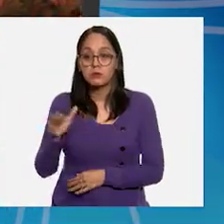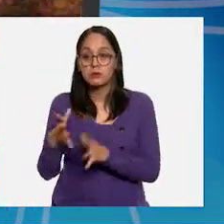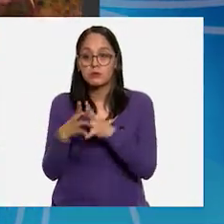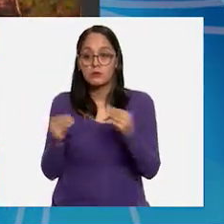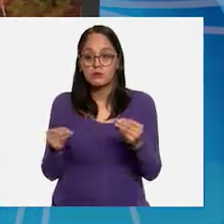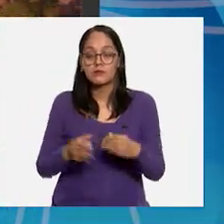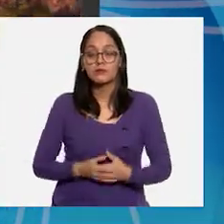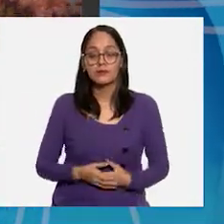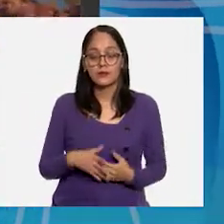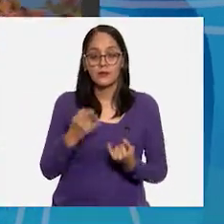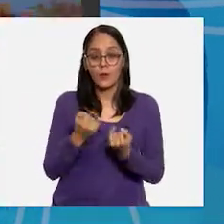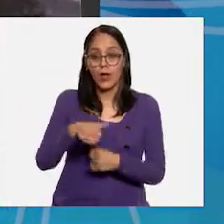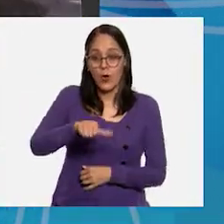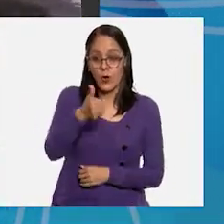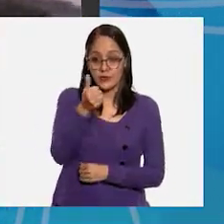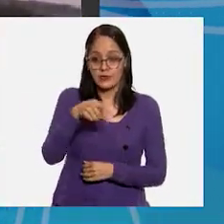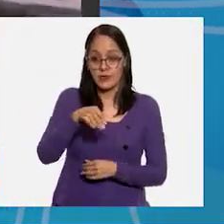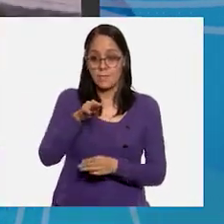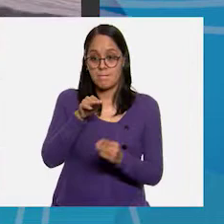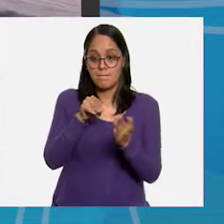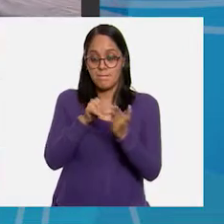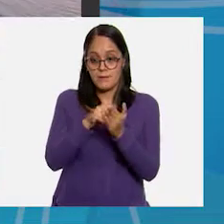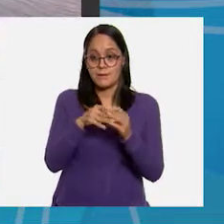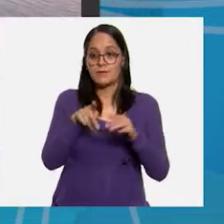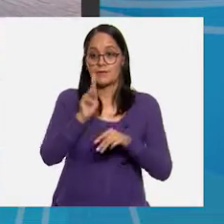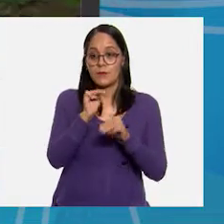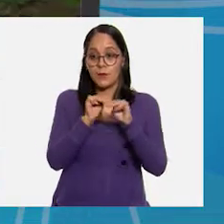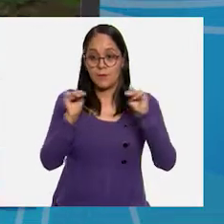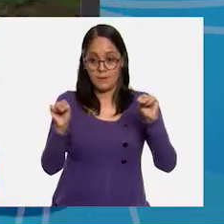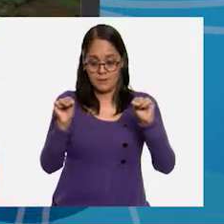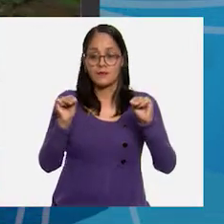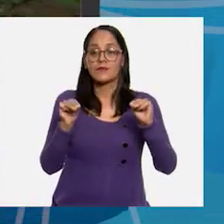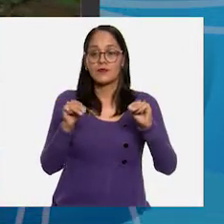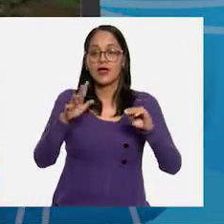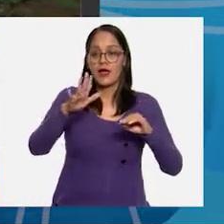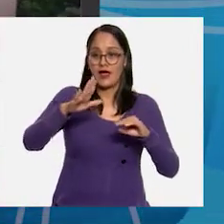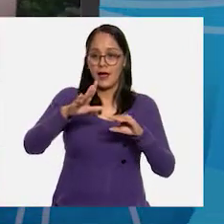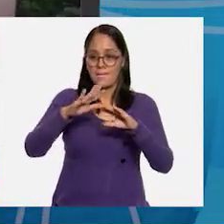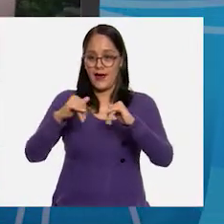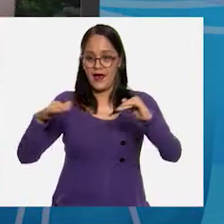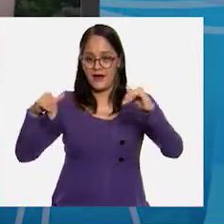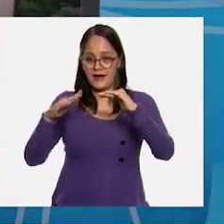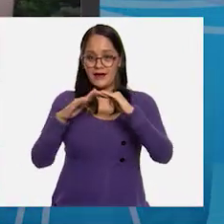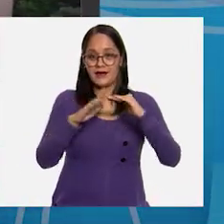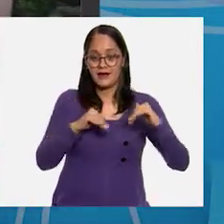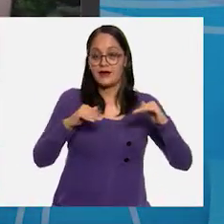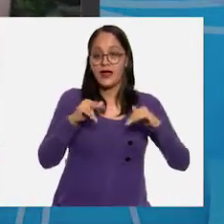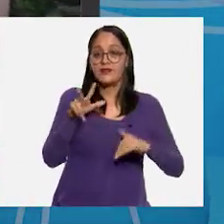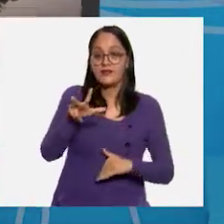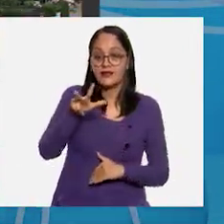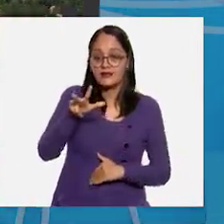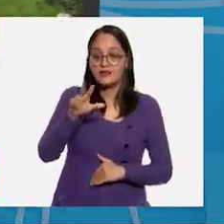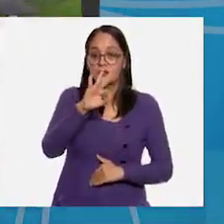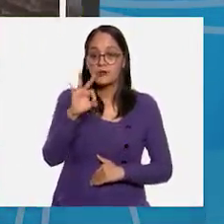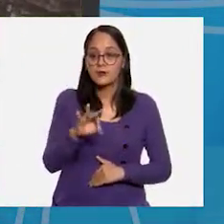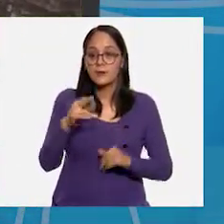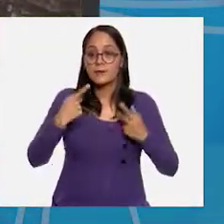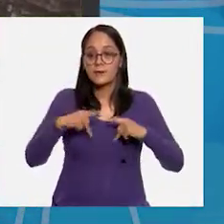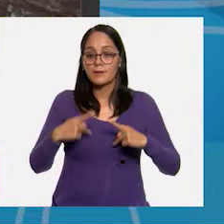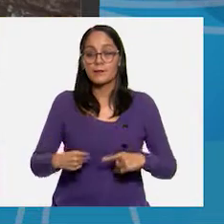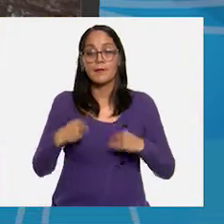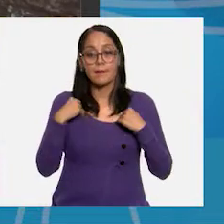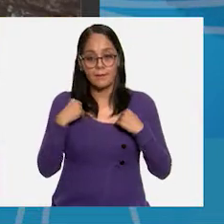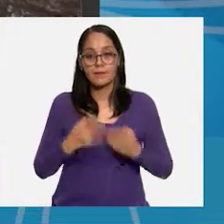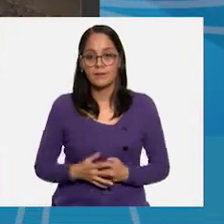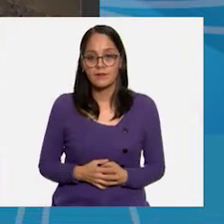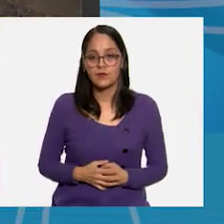11.000 kilómetros de costas, susceptibles tanto a la elevación del mar como los huracanes, vive el 18% de la población mexicana. Se han